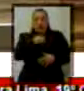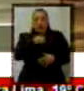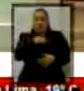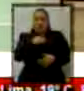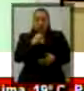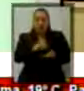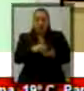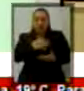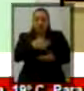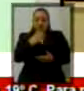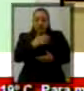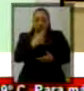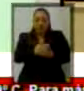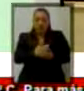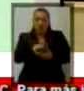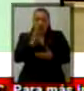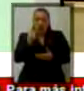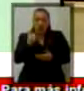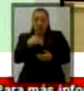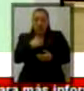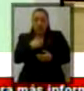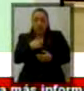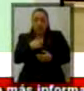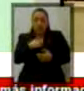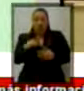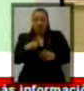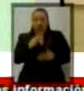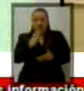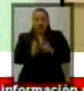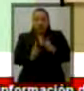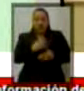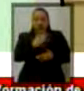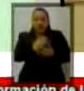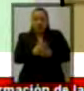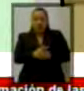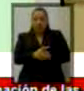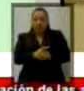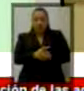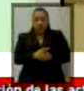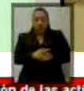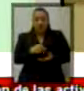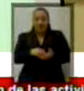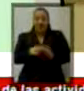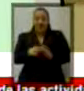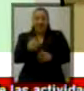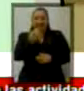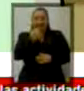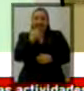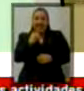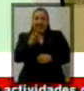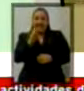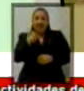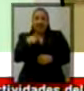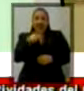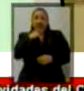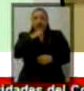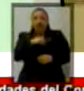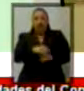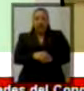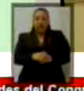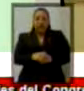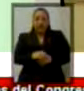mi parte, ¿no? Quizás sea yo la que ha ocasionado de alguna manera que esto haya sucedido, quizás soy muy celosa o de